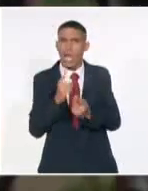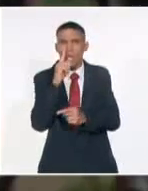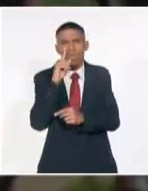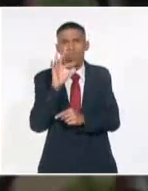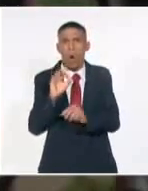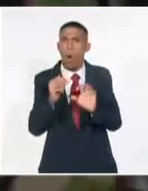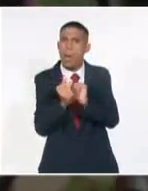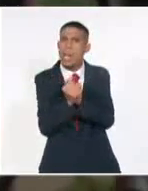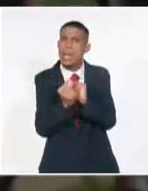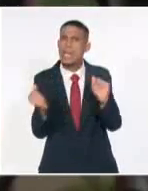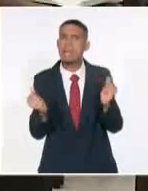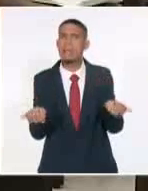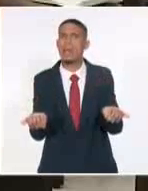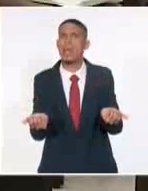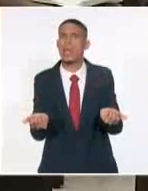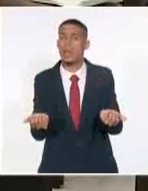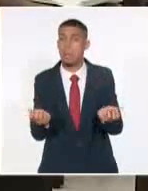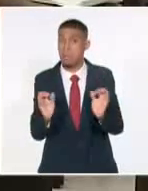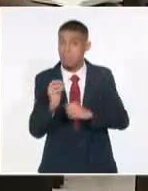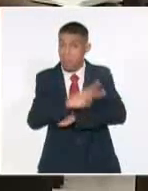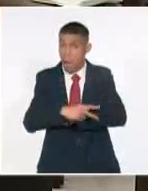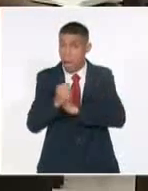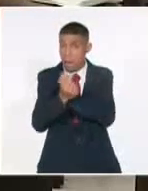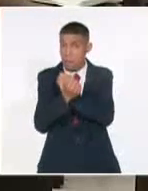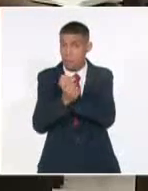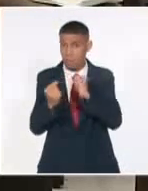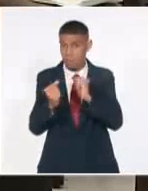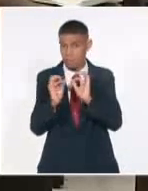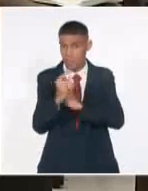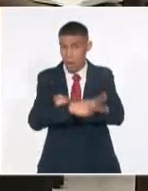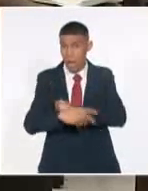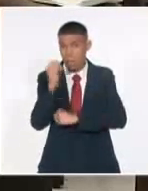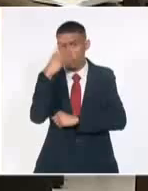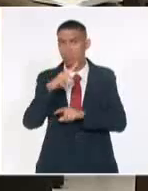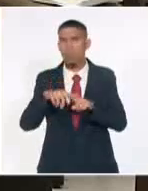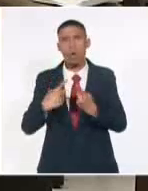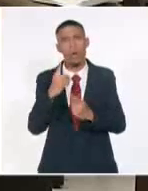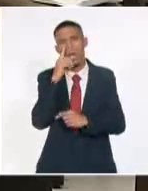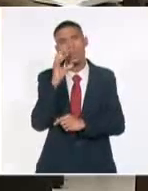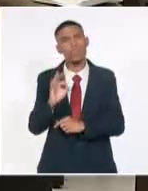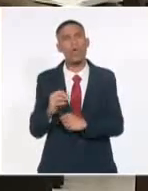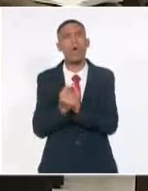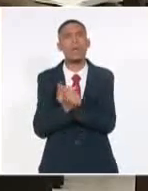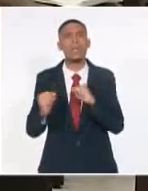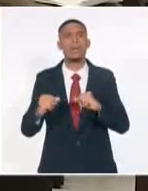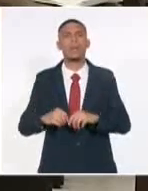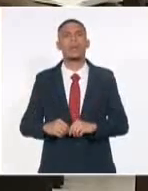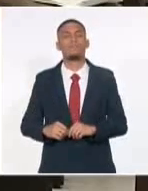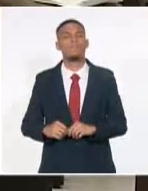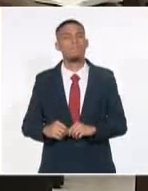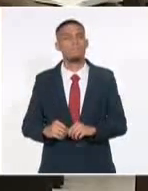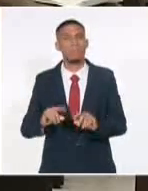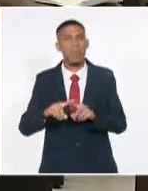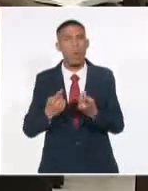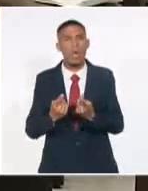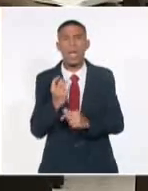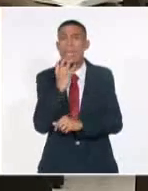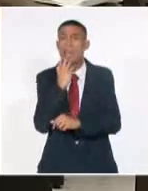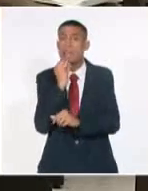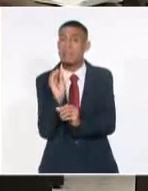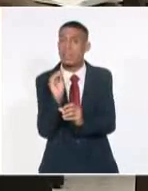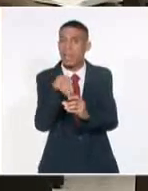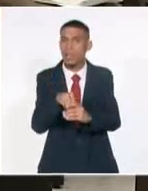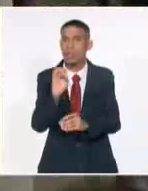todos estamos y tenemos el derecho de preguntar: ¿para qué? ¿Y por qué está Israel dentro de las Naciones Unidas? Si no